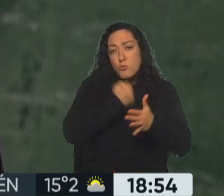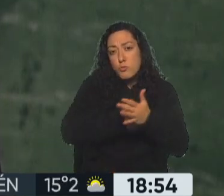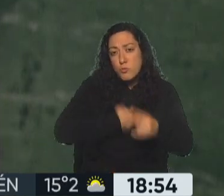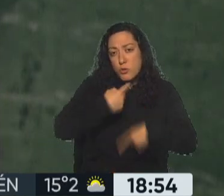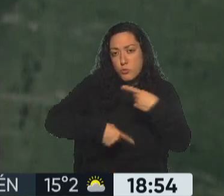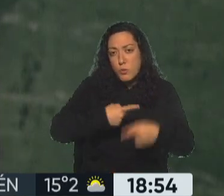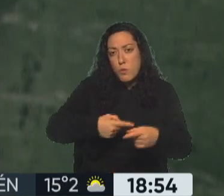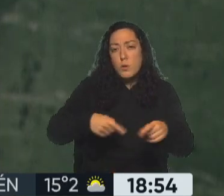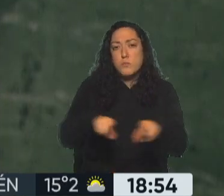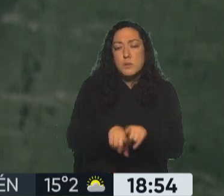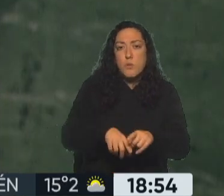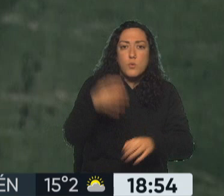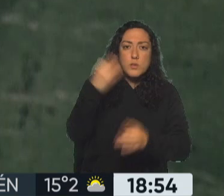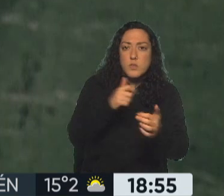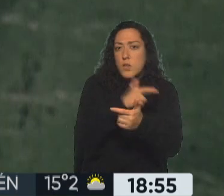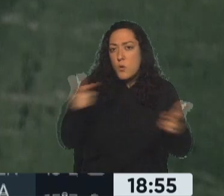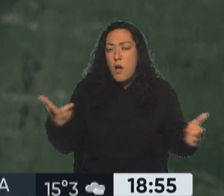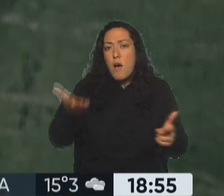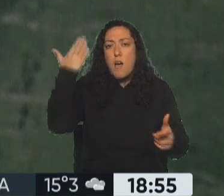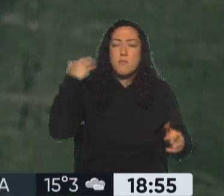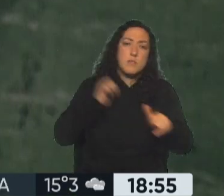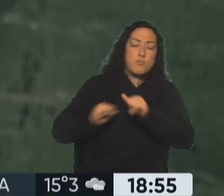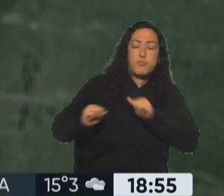impunidad, investigando los atentados que